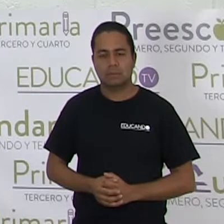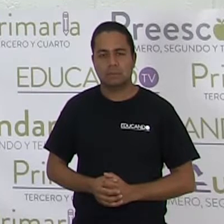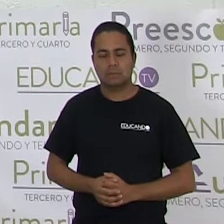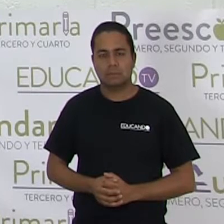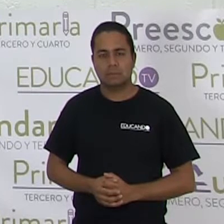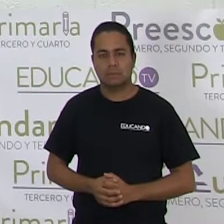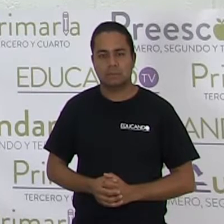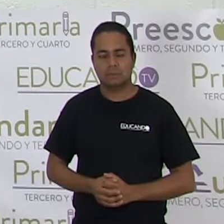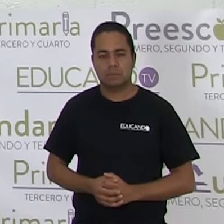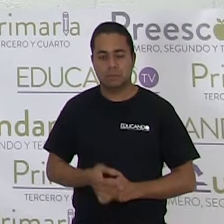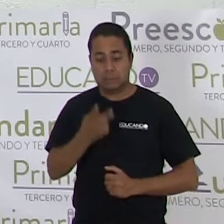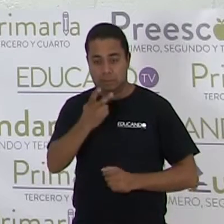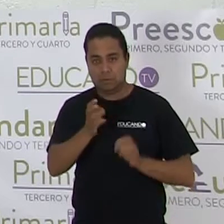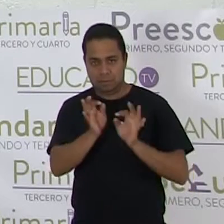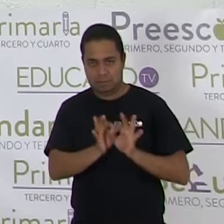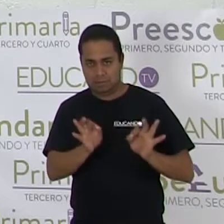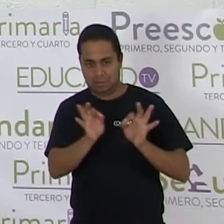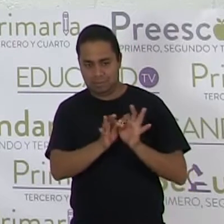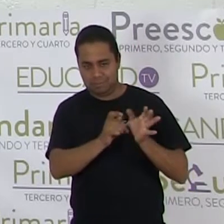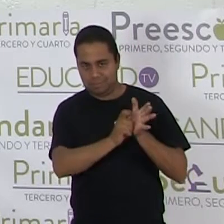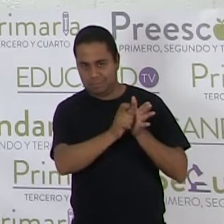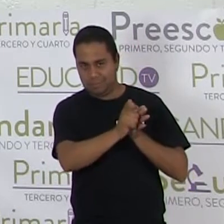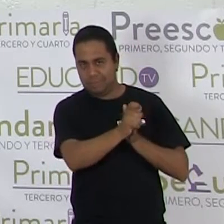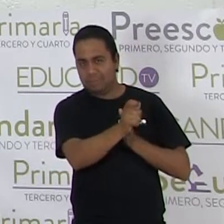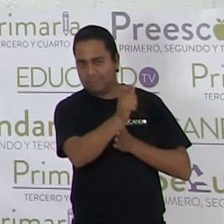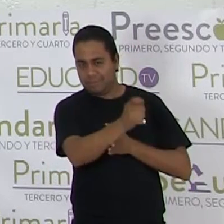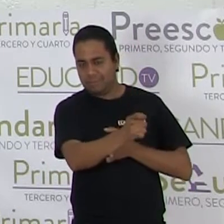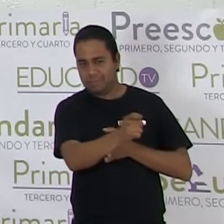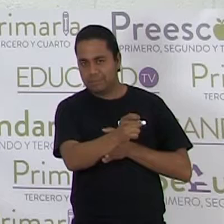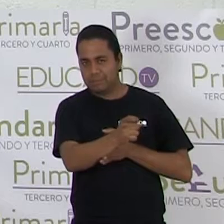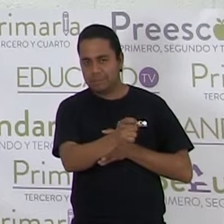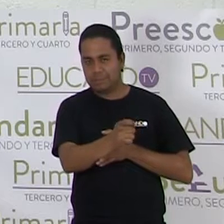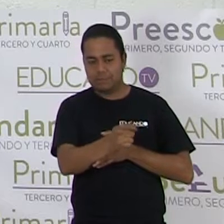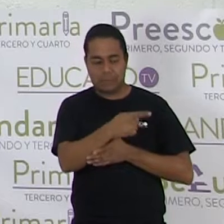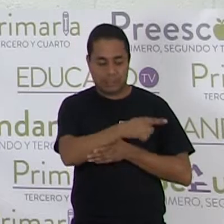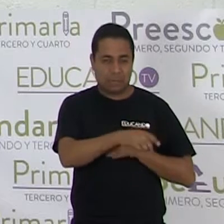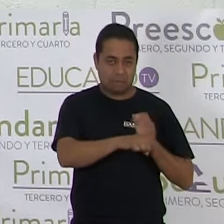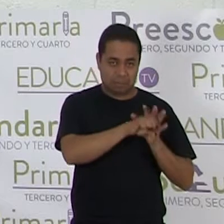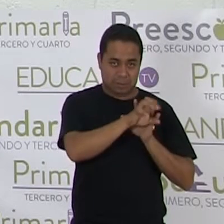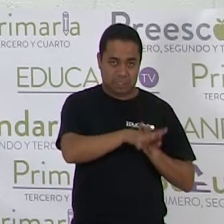esta es la parte fundamental, no cumpla